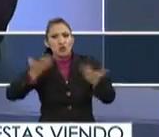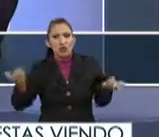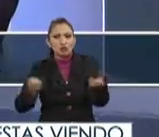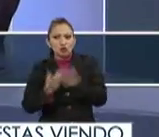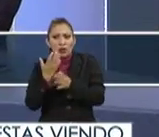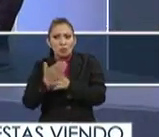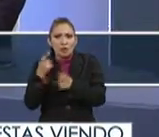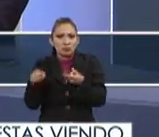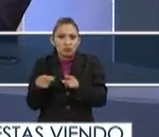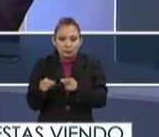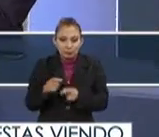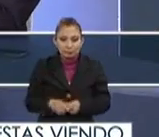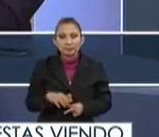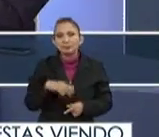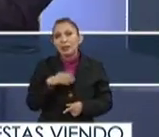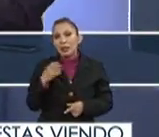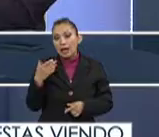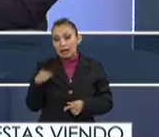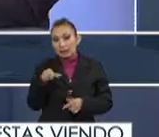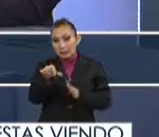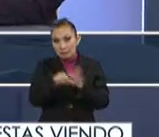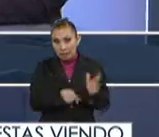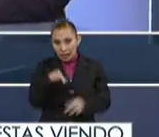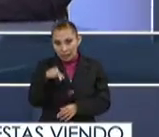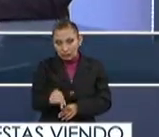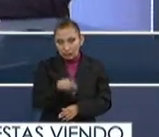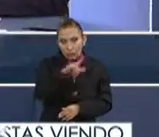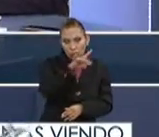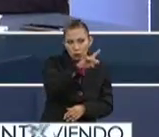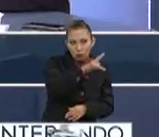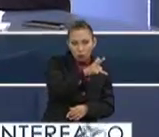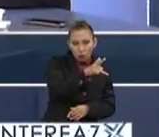contemporáneos, ¿no? Claro. Entonces, para este mes,